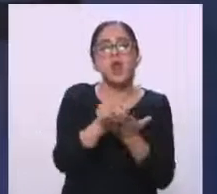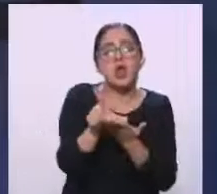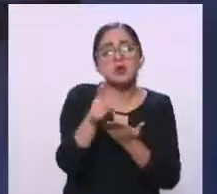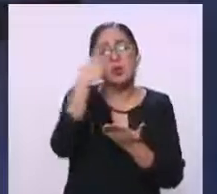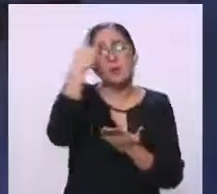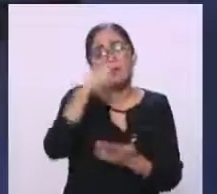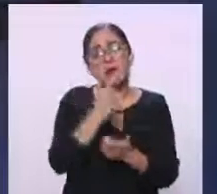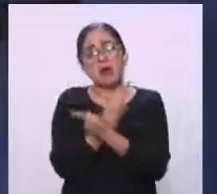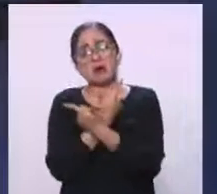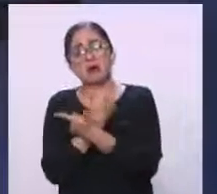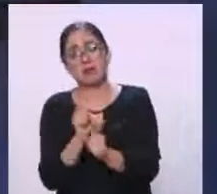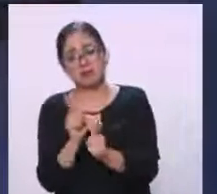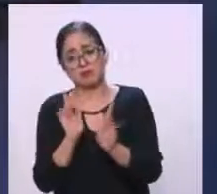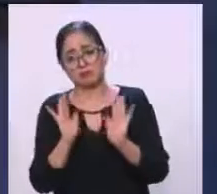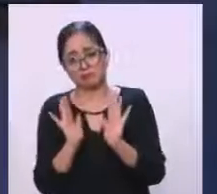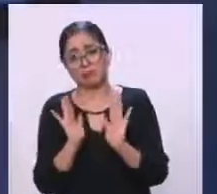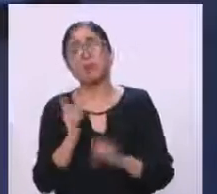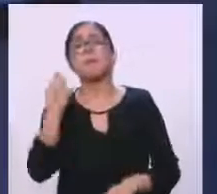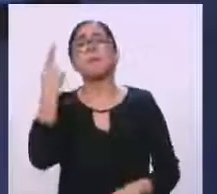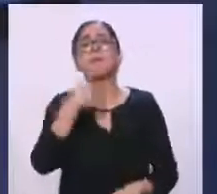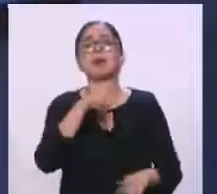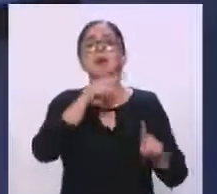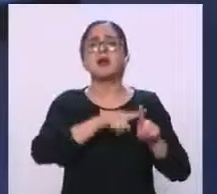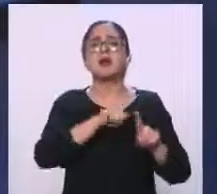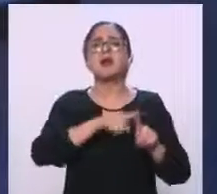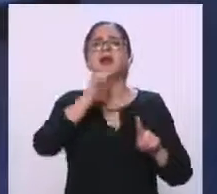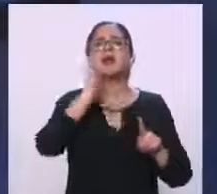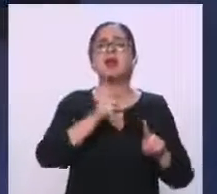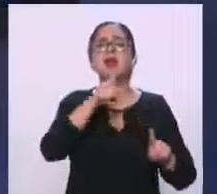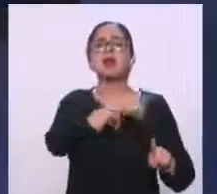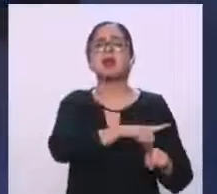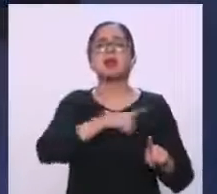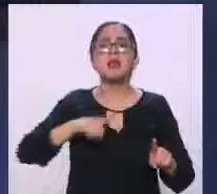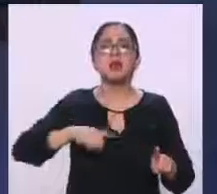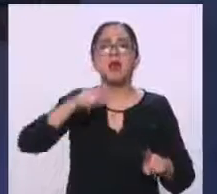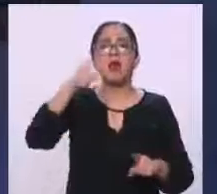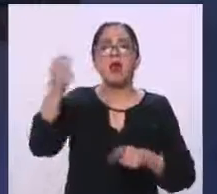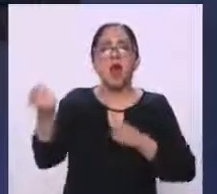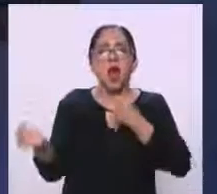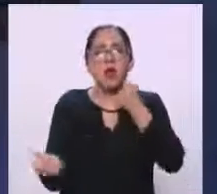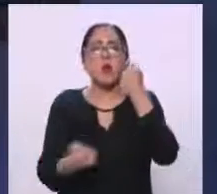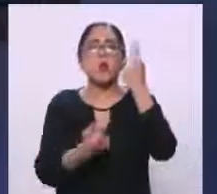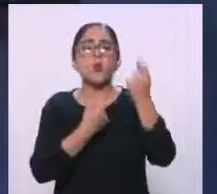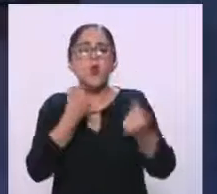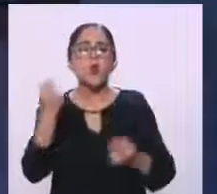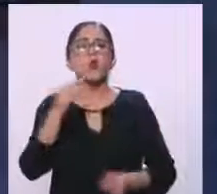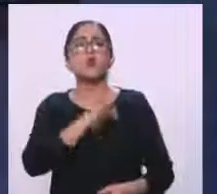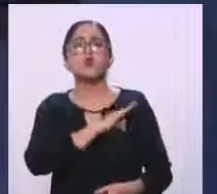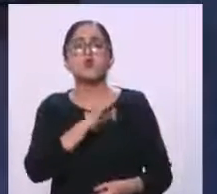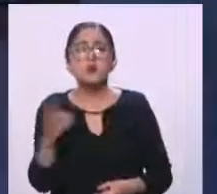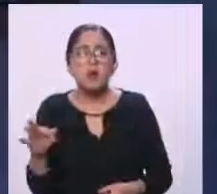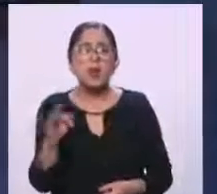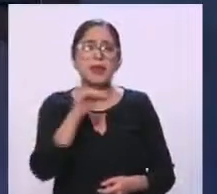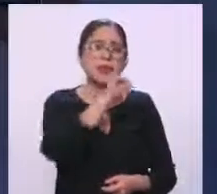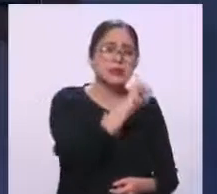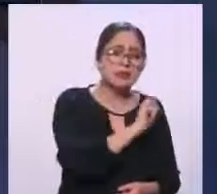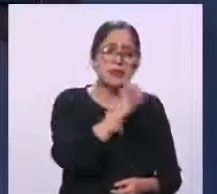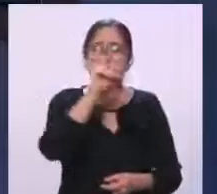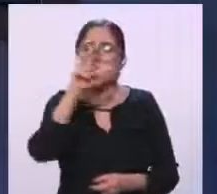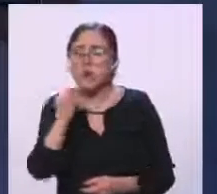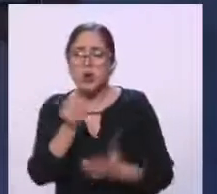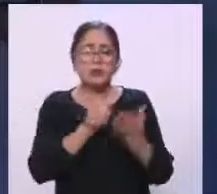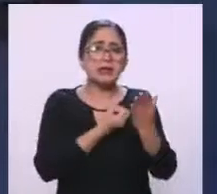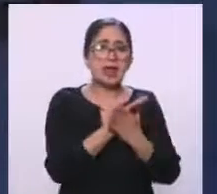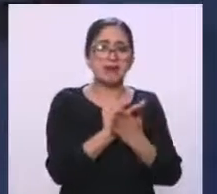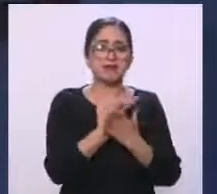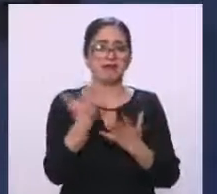al derecho mismo. Mire, el estado de excepción es el vacío de derecho que sin embargo lo funda. Paradójico, sin duda. Y